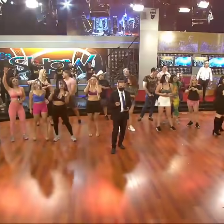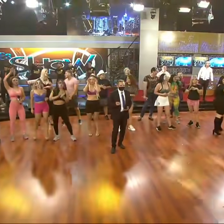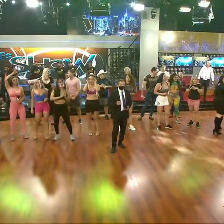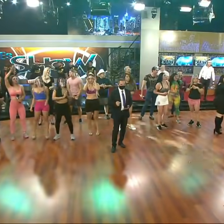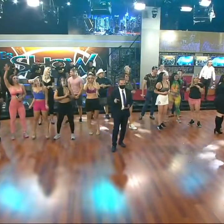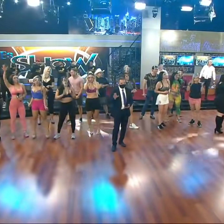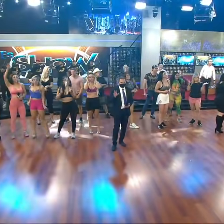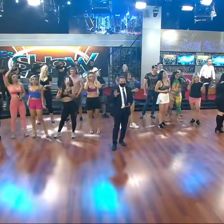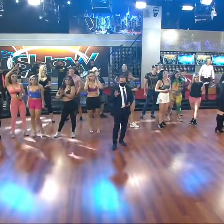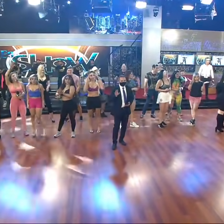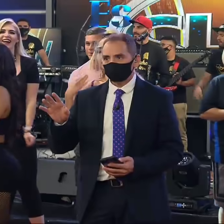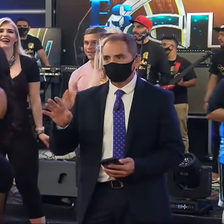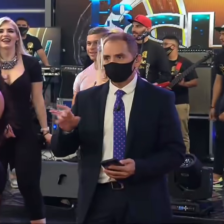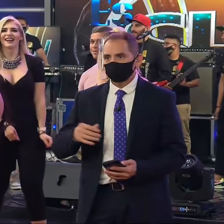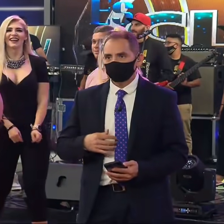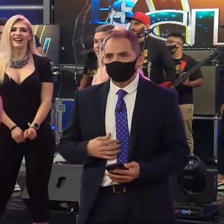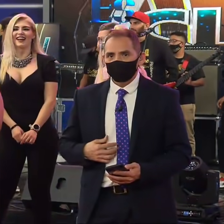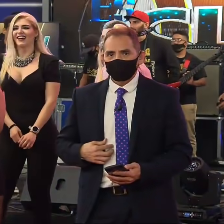¡Eso!